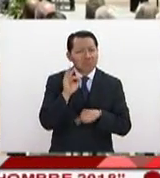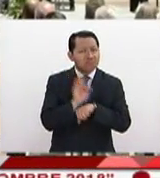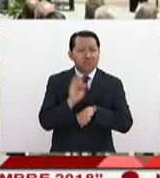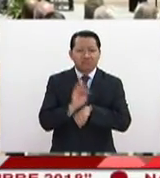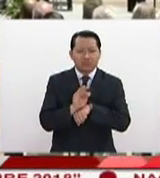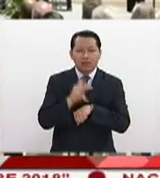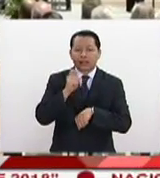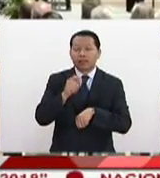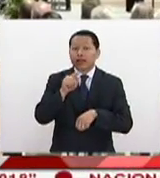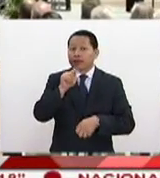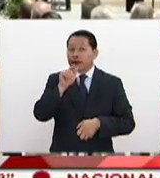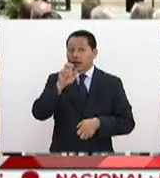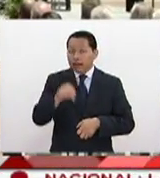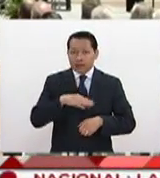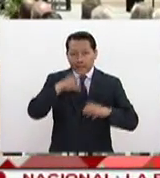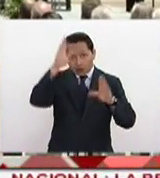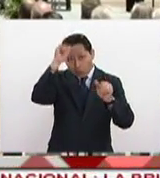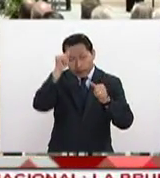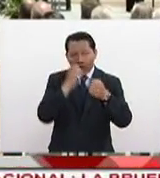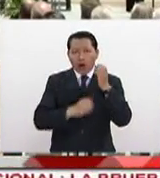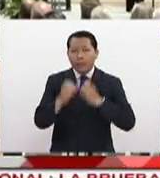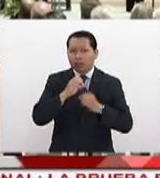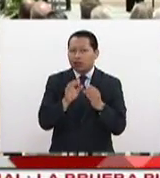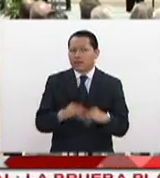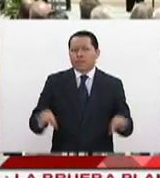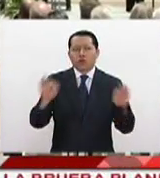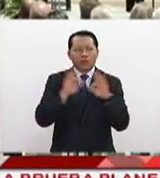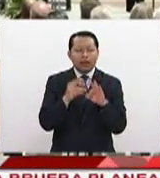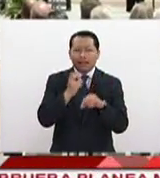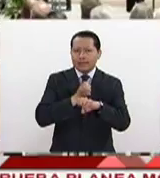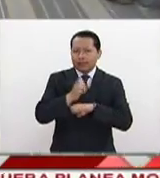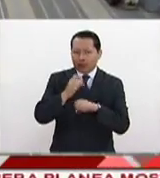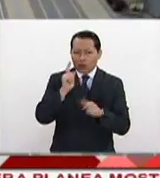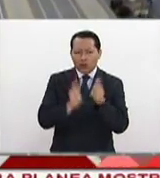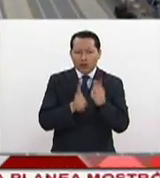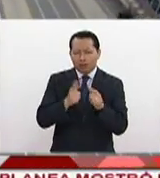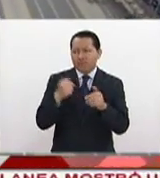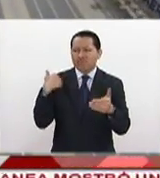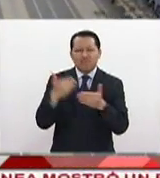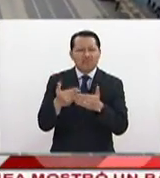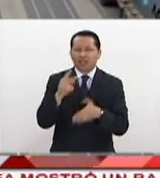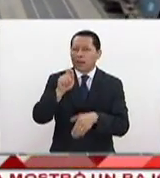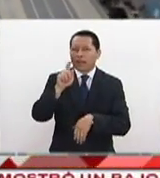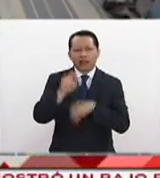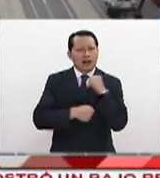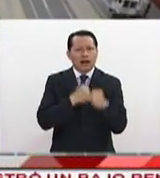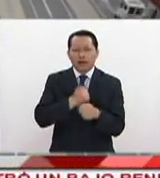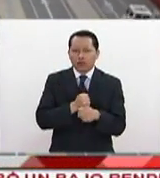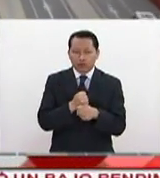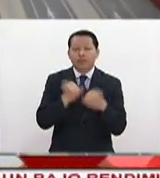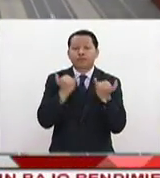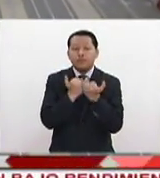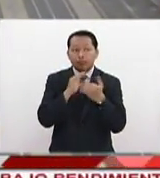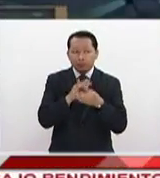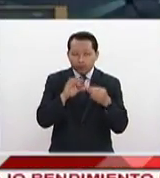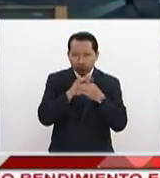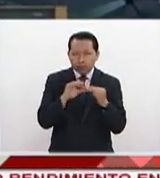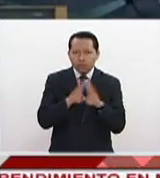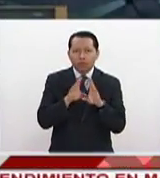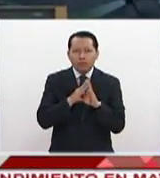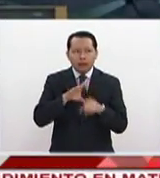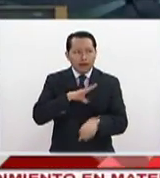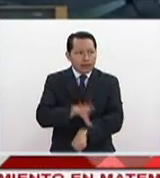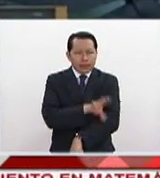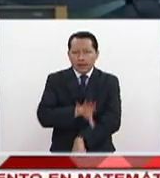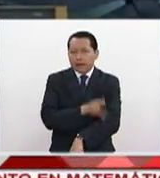que el tratado ha sido un acuerdo comercial importante para ese estado por más de 20 años. Además, dijo que en el caso del sector